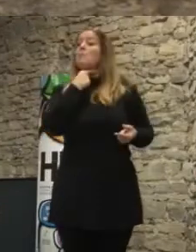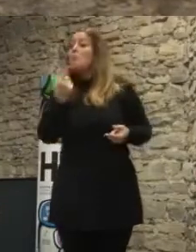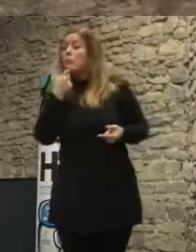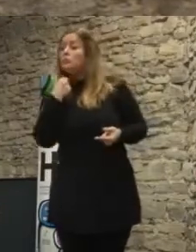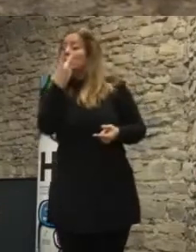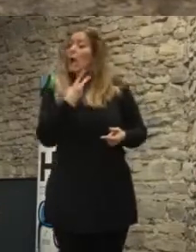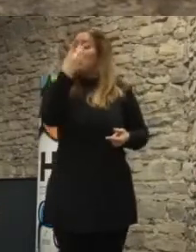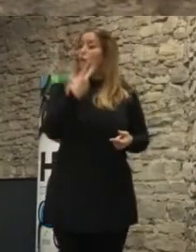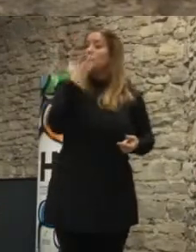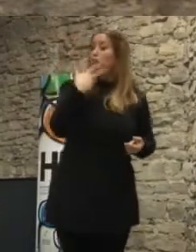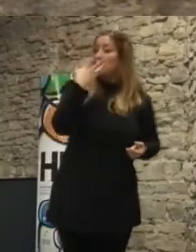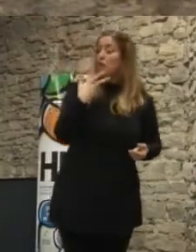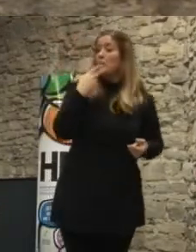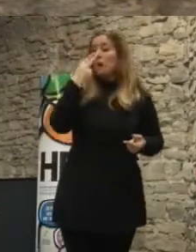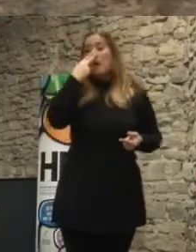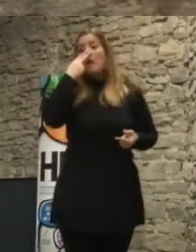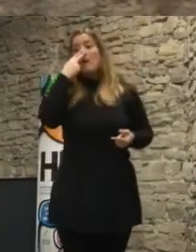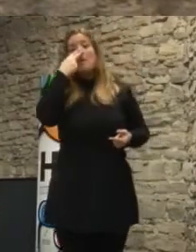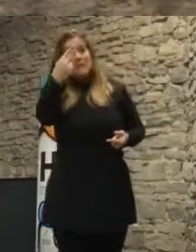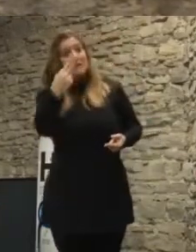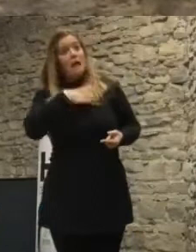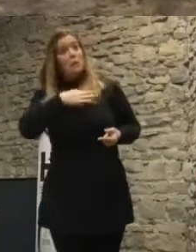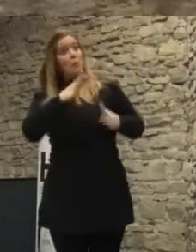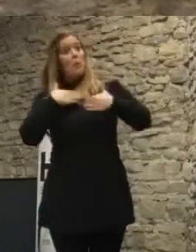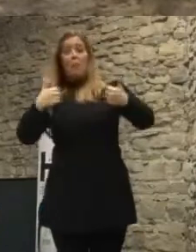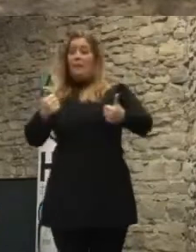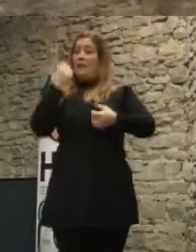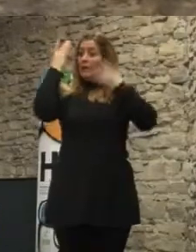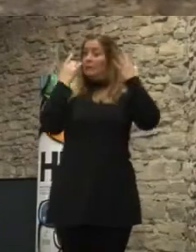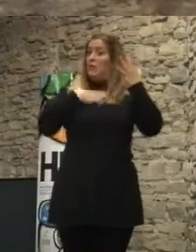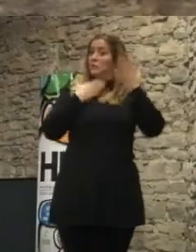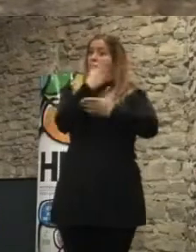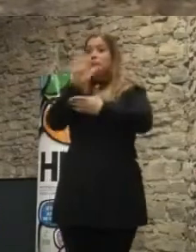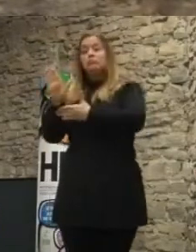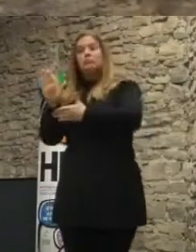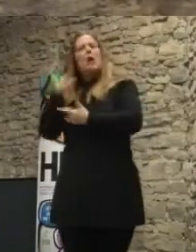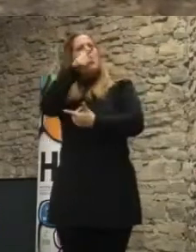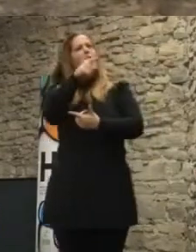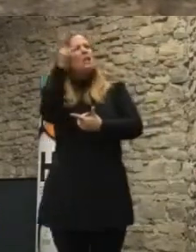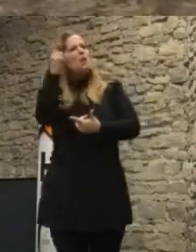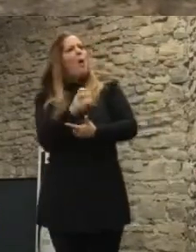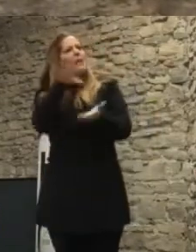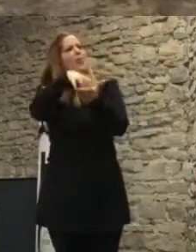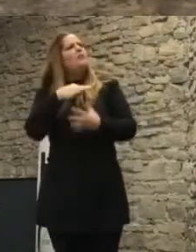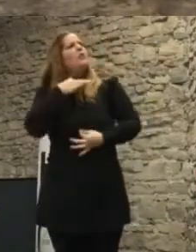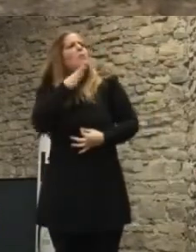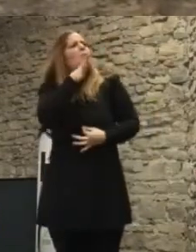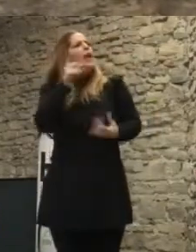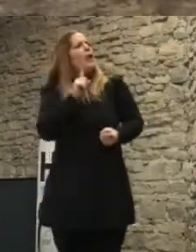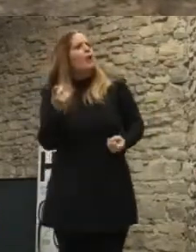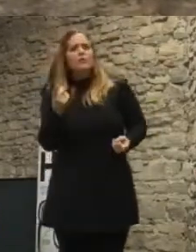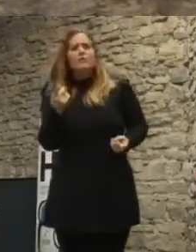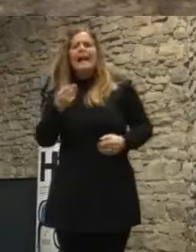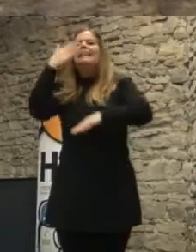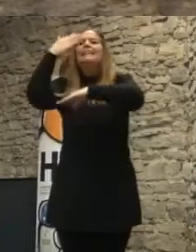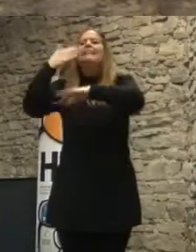conociese, nos puede visitar cuando quiera, hacemos estas actividades, no sé qué, tal, ¿cómo es que no viene por ahí? ¿Cómo es que tal? Hacemos estas cosas. Salir